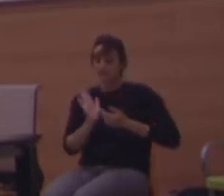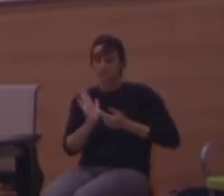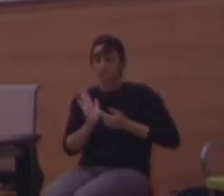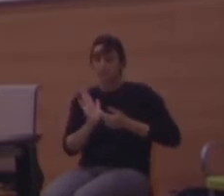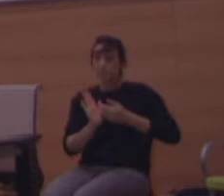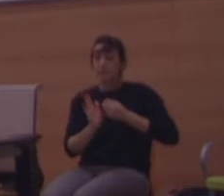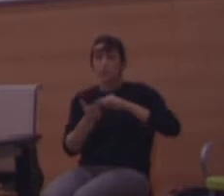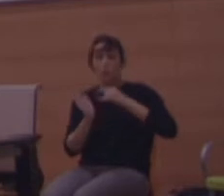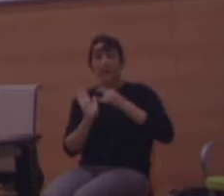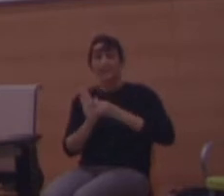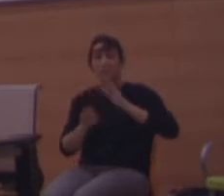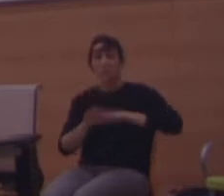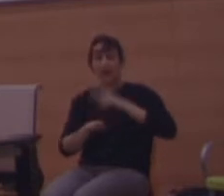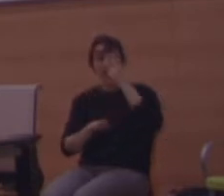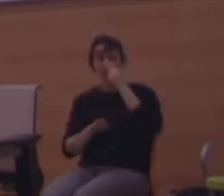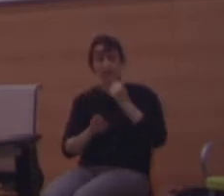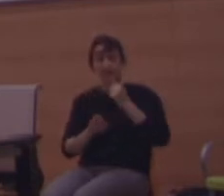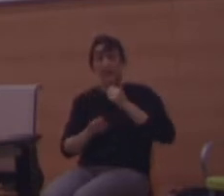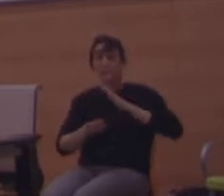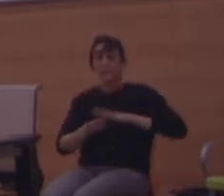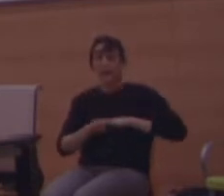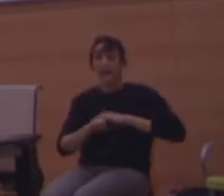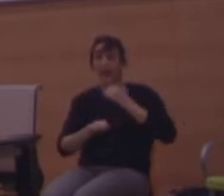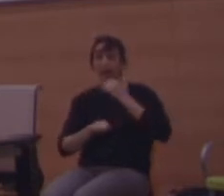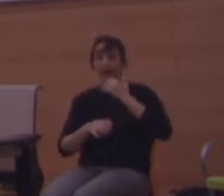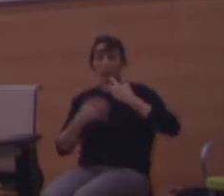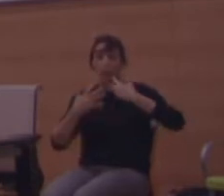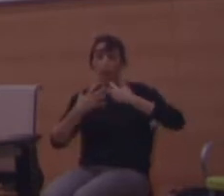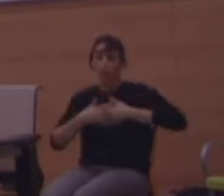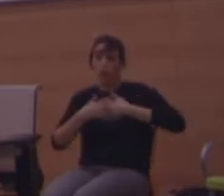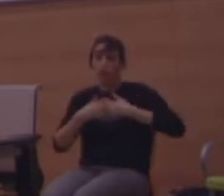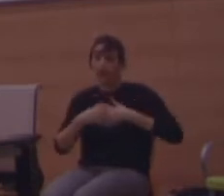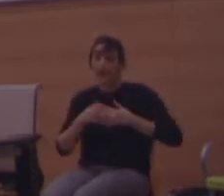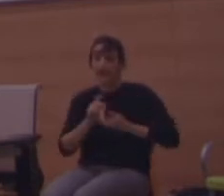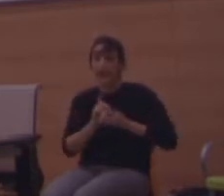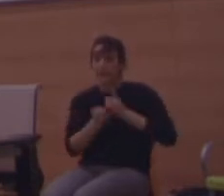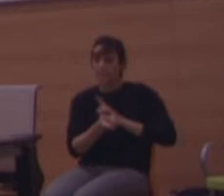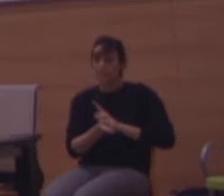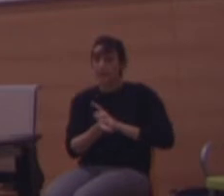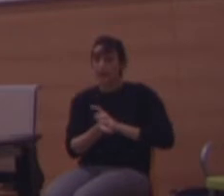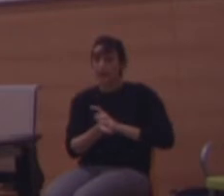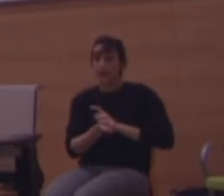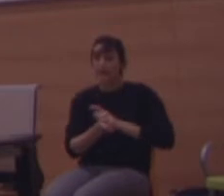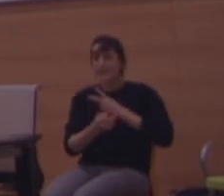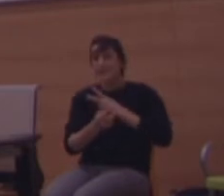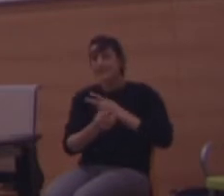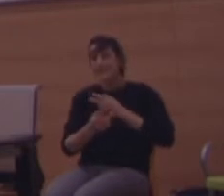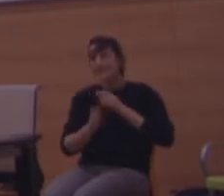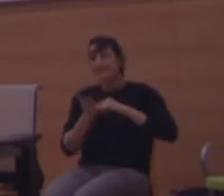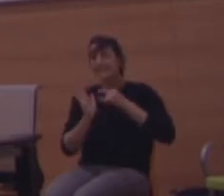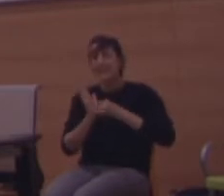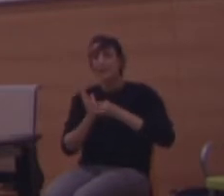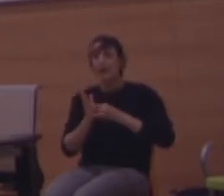al pie, pues modifica tanto los aspectos funcionales como estructurales del sistema musculoesquelético.